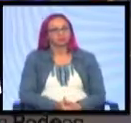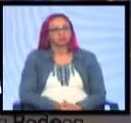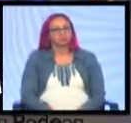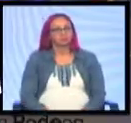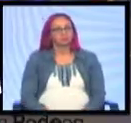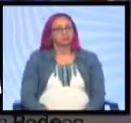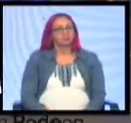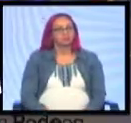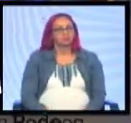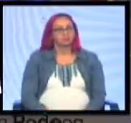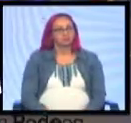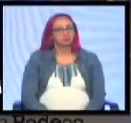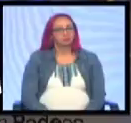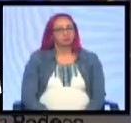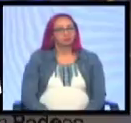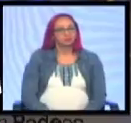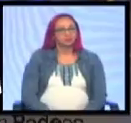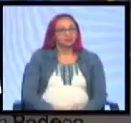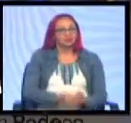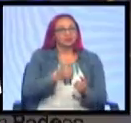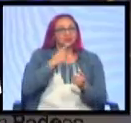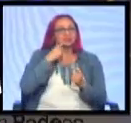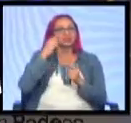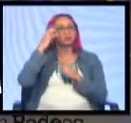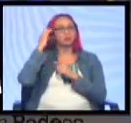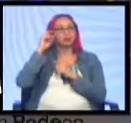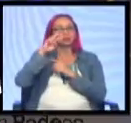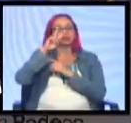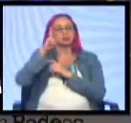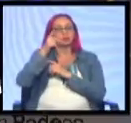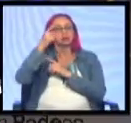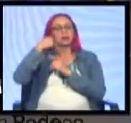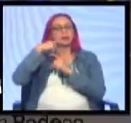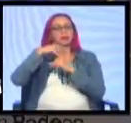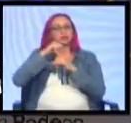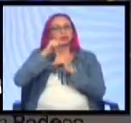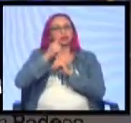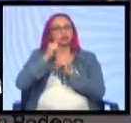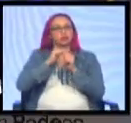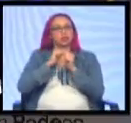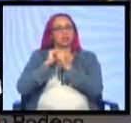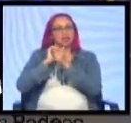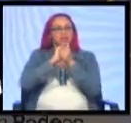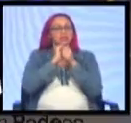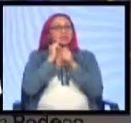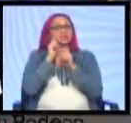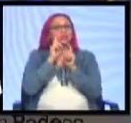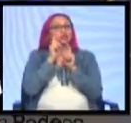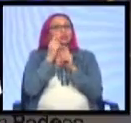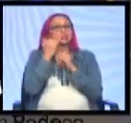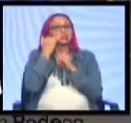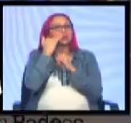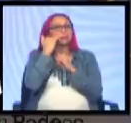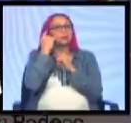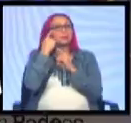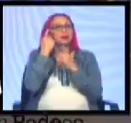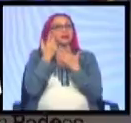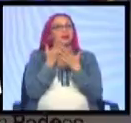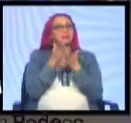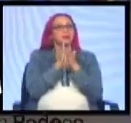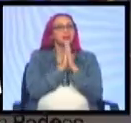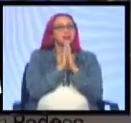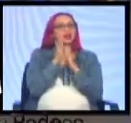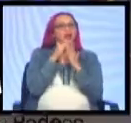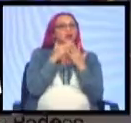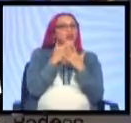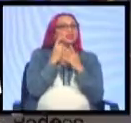Ay, perdón, y le voy a hacer aquí la segunda de la señora que llamó antes de la Asociación Solidarista, que ¿a dónde llaman para solicitar la audiencia o a